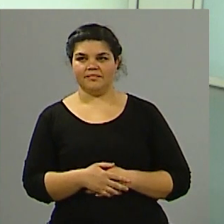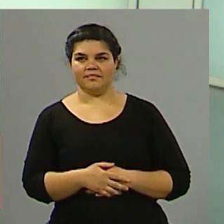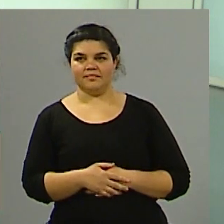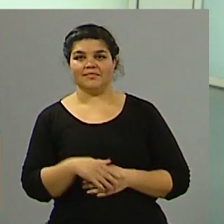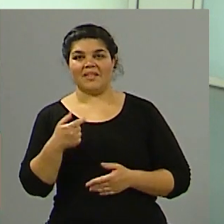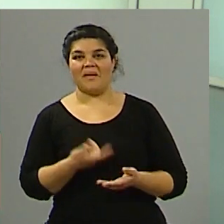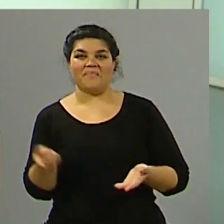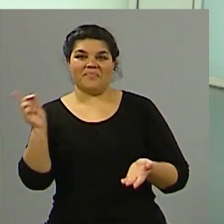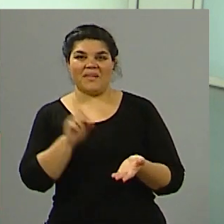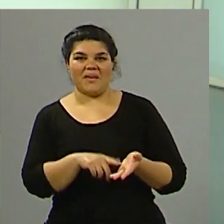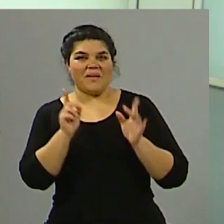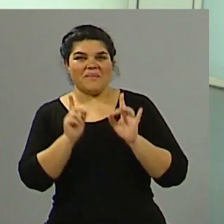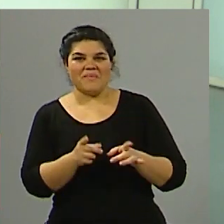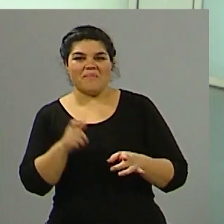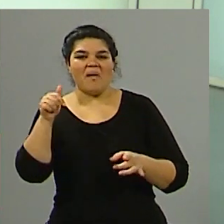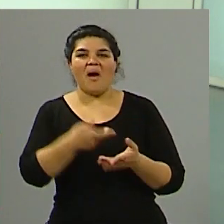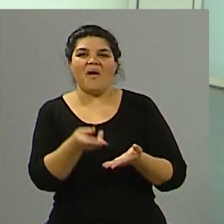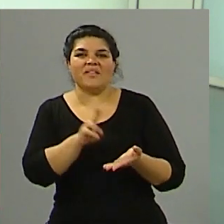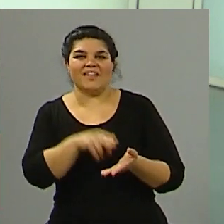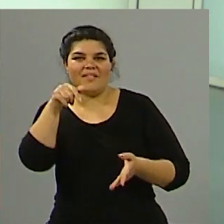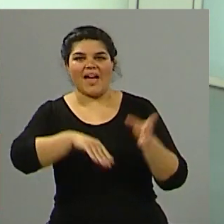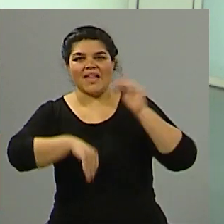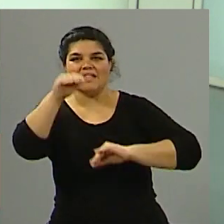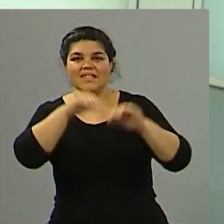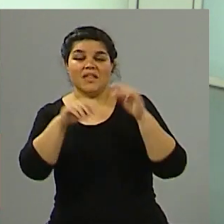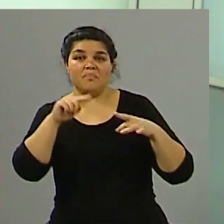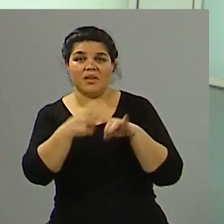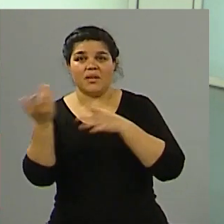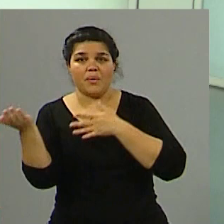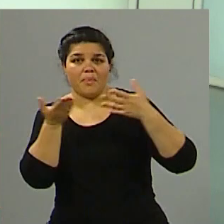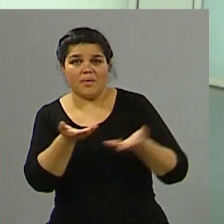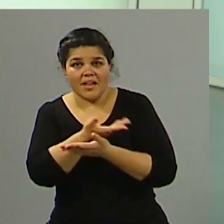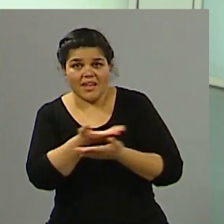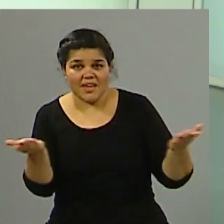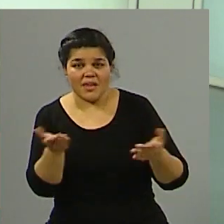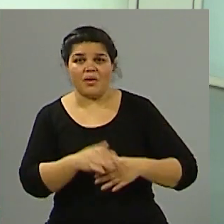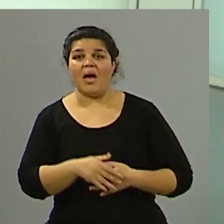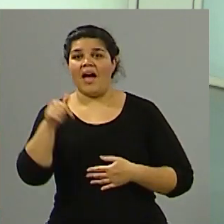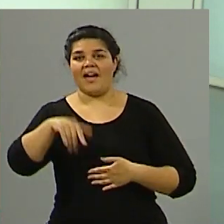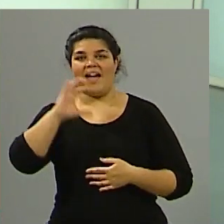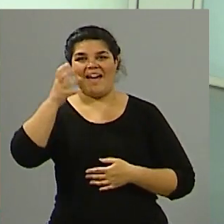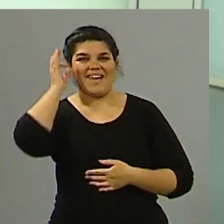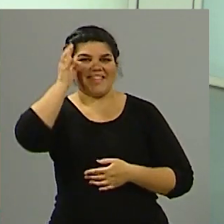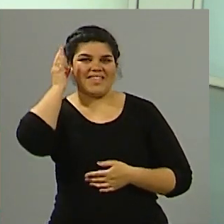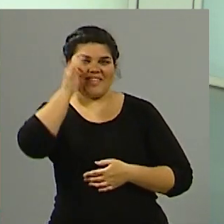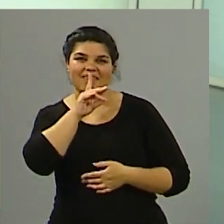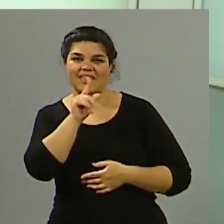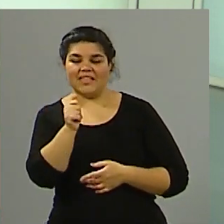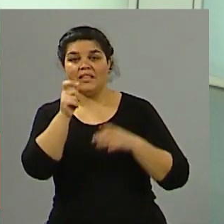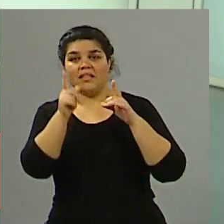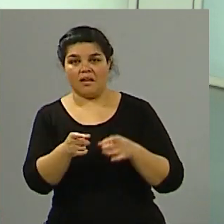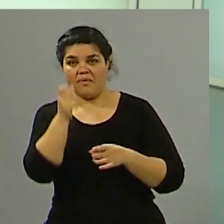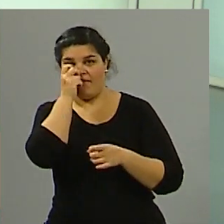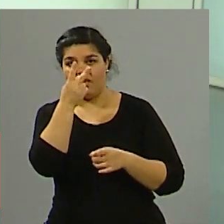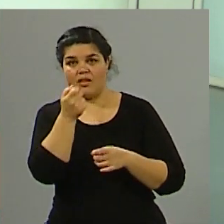Bueno, aquí estamos nuevamente reuniéndonos en esta edición de Chat Político. Bienvenidas, bienvenidos. Estamos en el 30 de la TDA, también en el 22 de